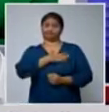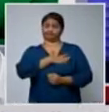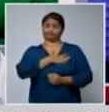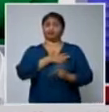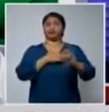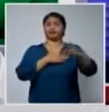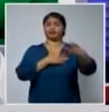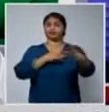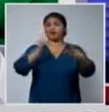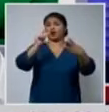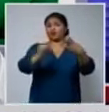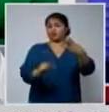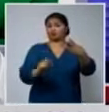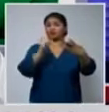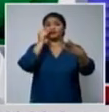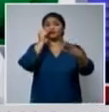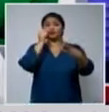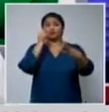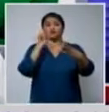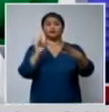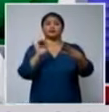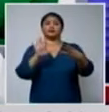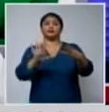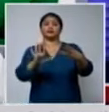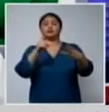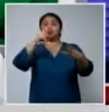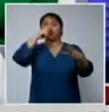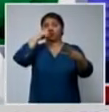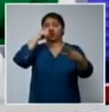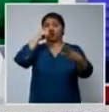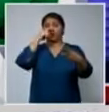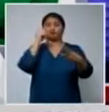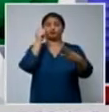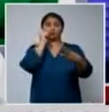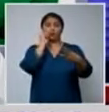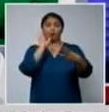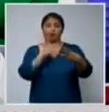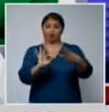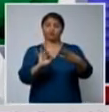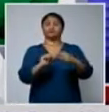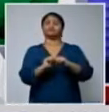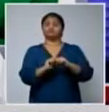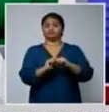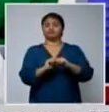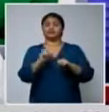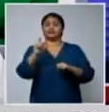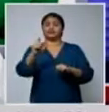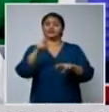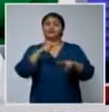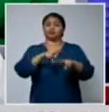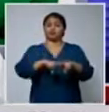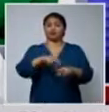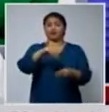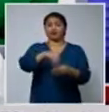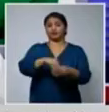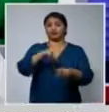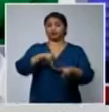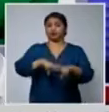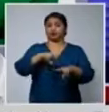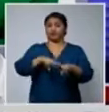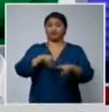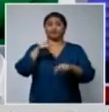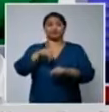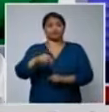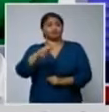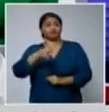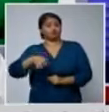Fallece un paciente de 75 años de edad, de aquí de Centro Habana, provincia de La Habana,